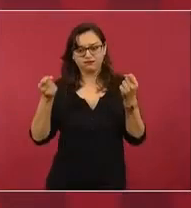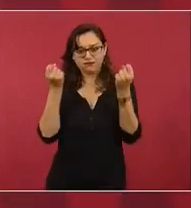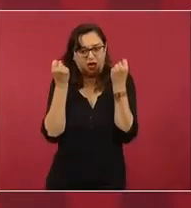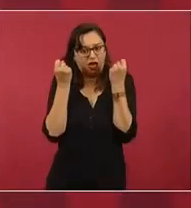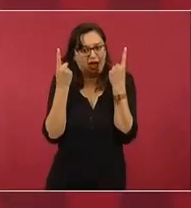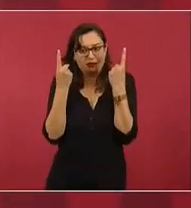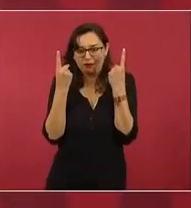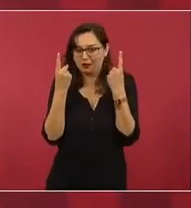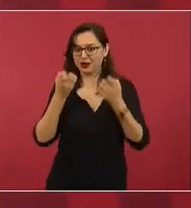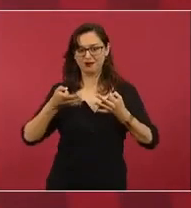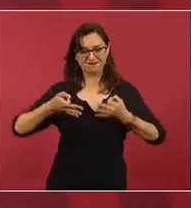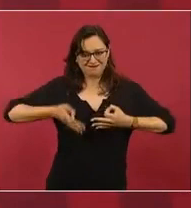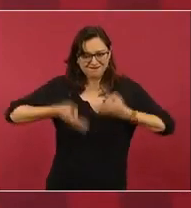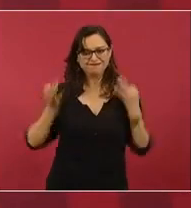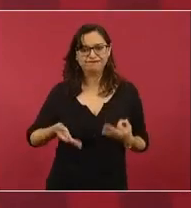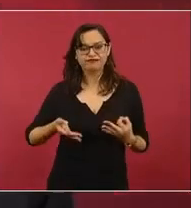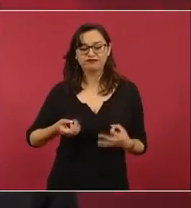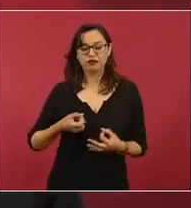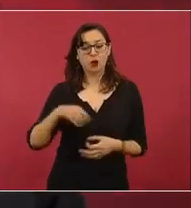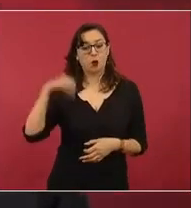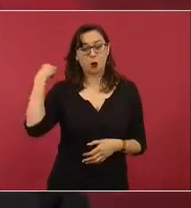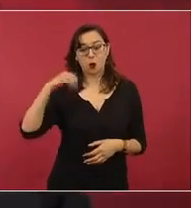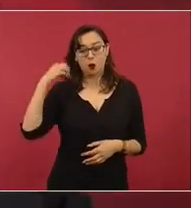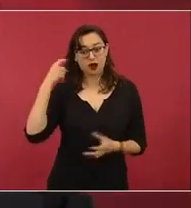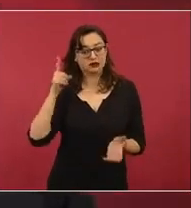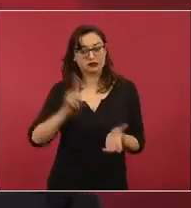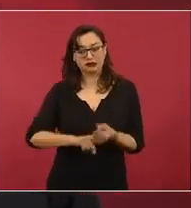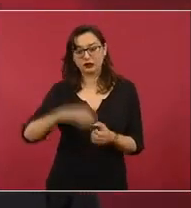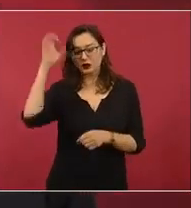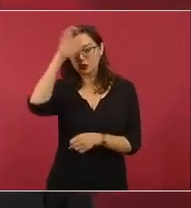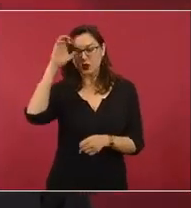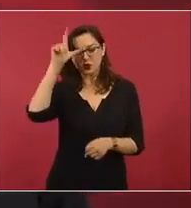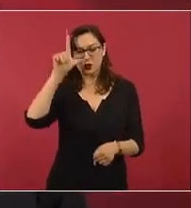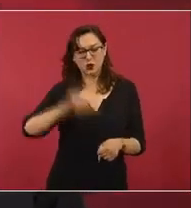de los pueblos con más cultura en el mundo.